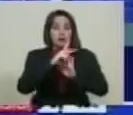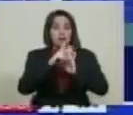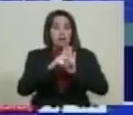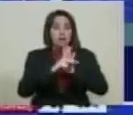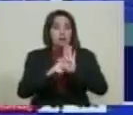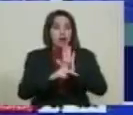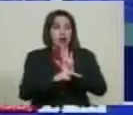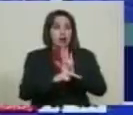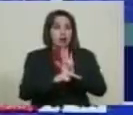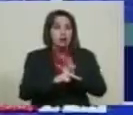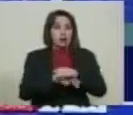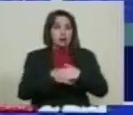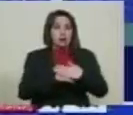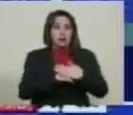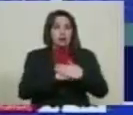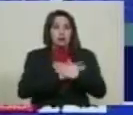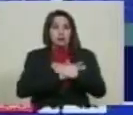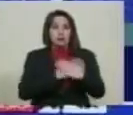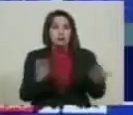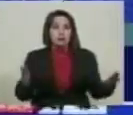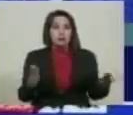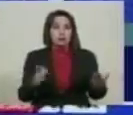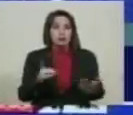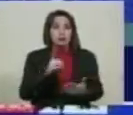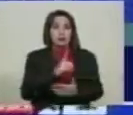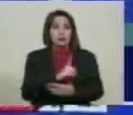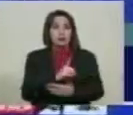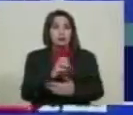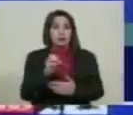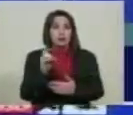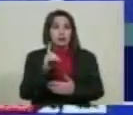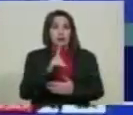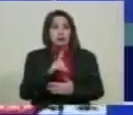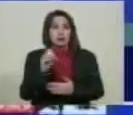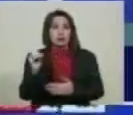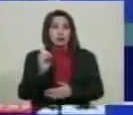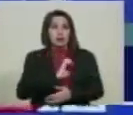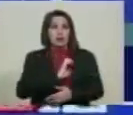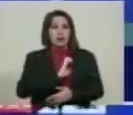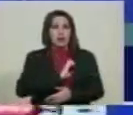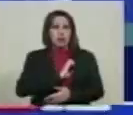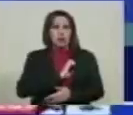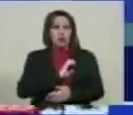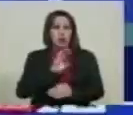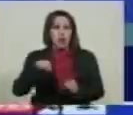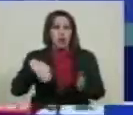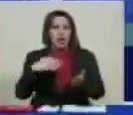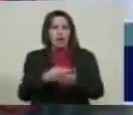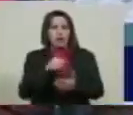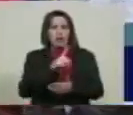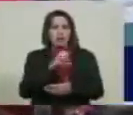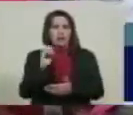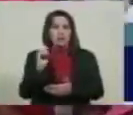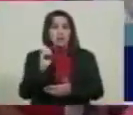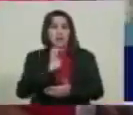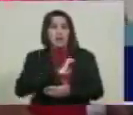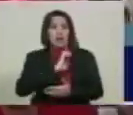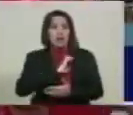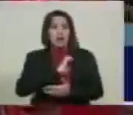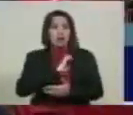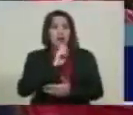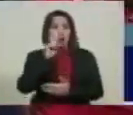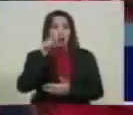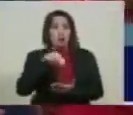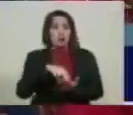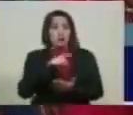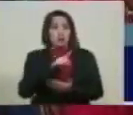garantizar que este sexenio, que empiece el 10 de enero que viene hasta el 10 de enero de 2025,